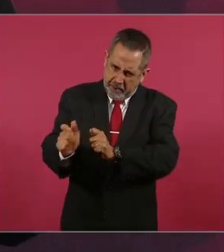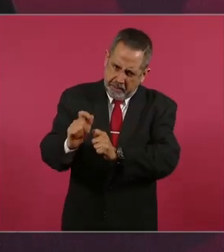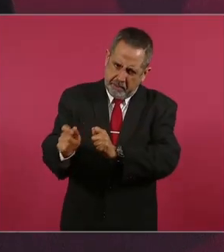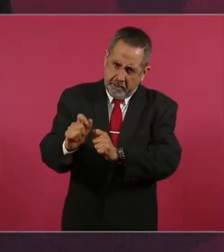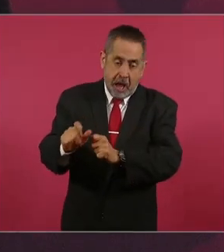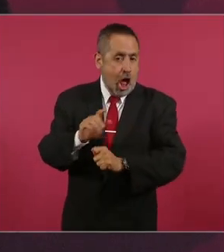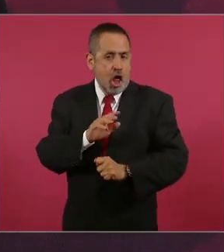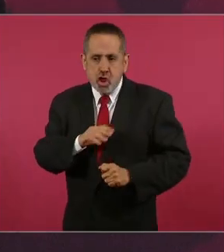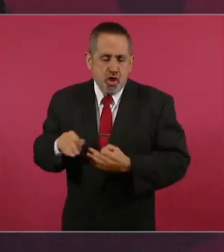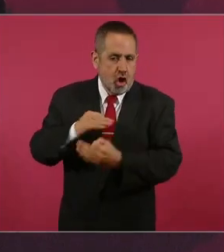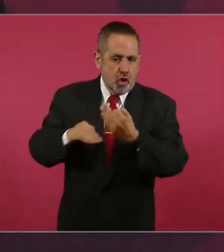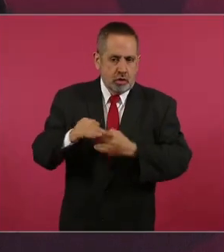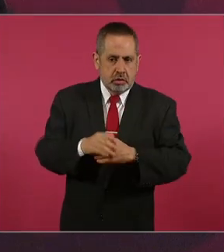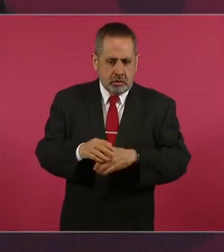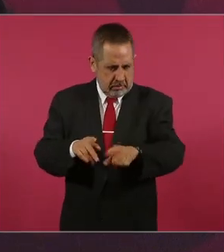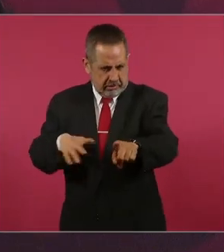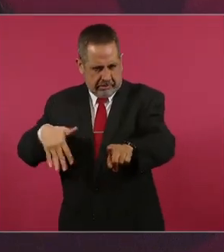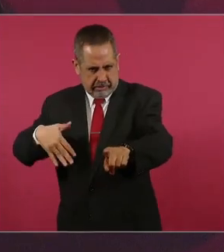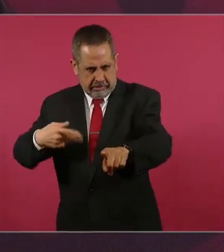porque me preguntas,